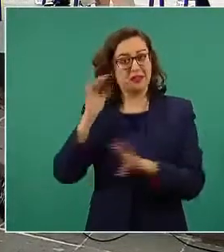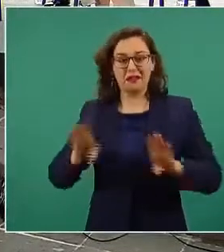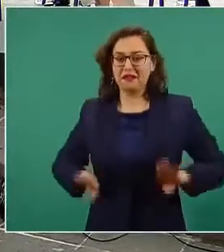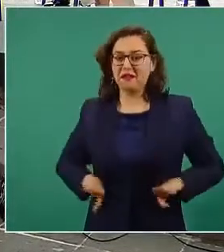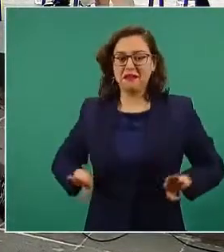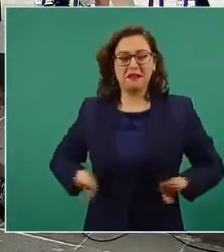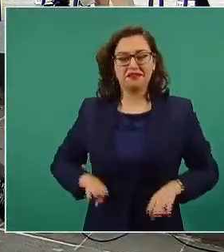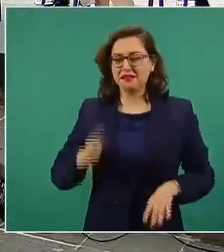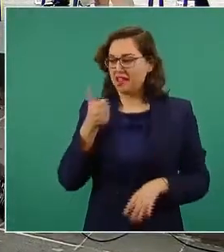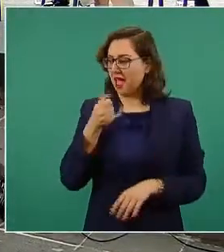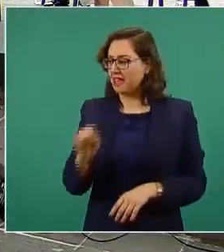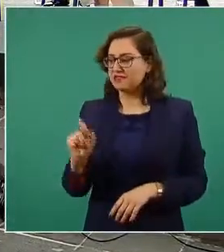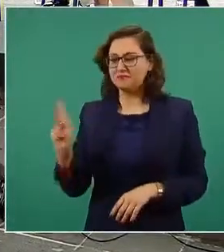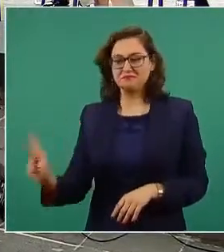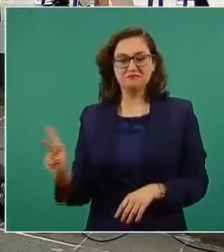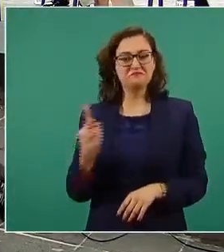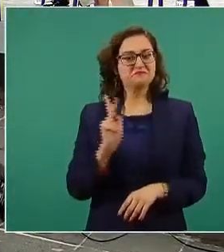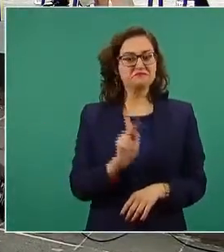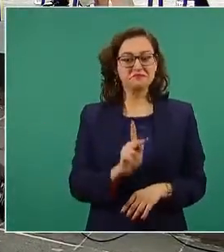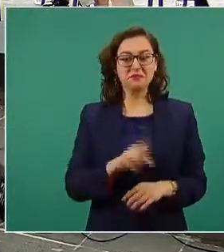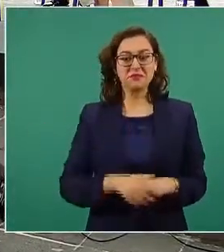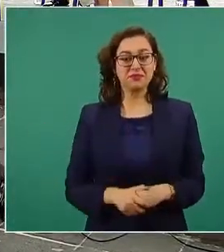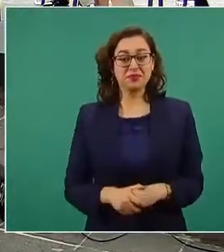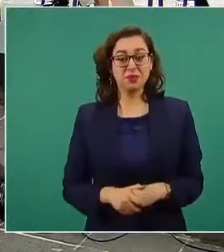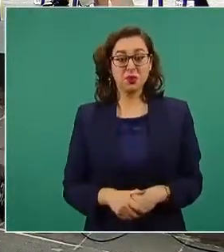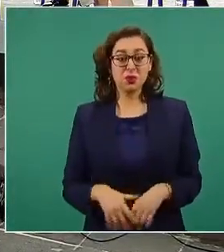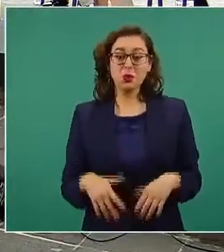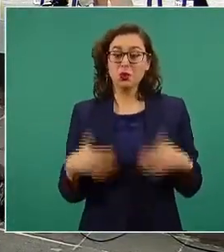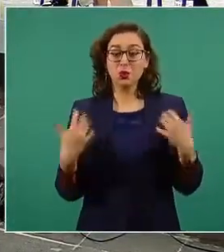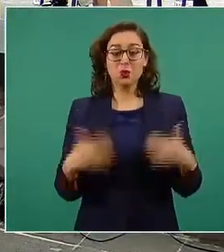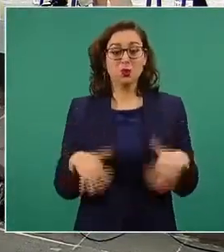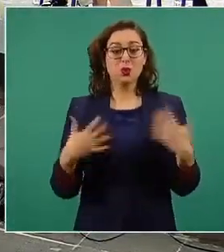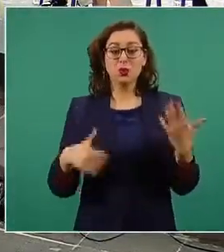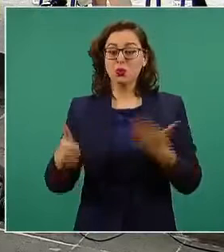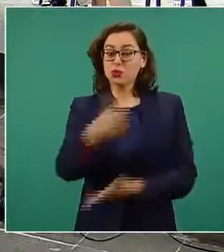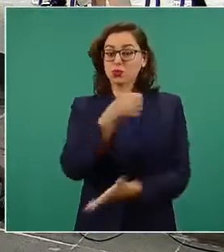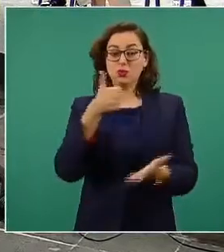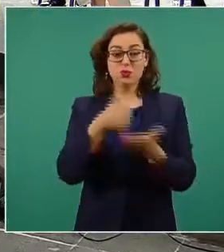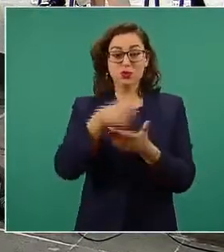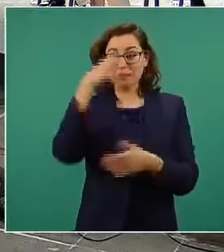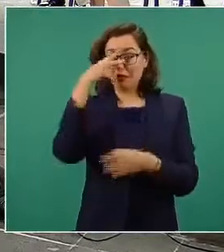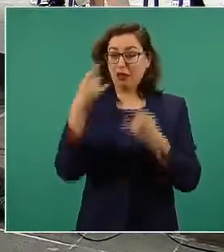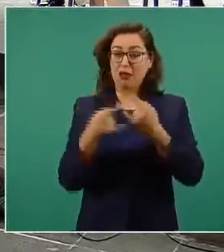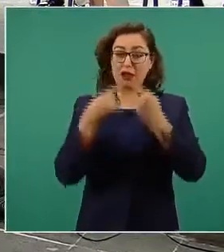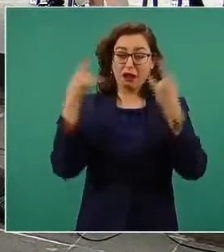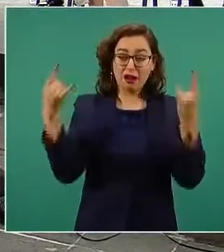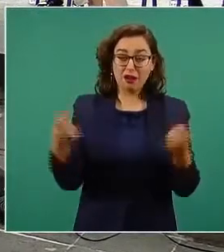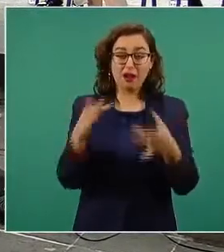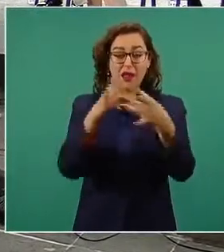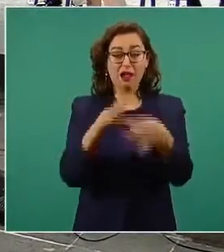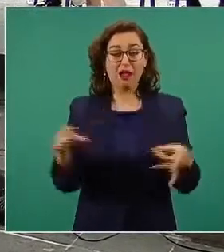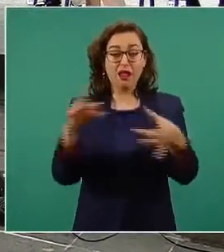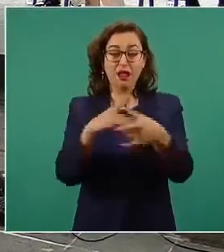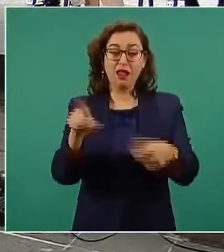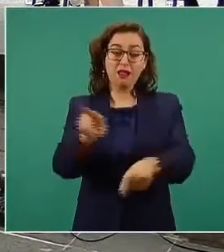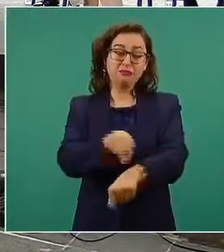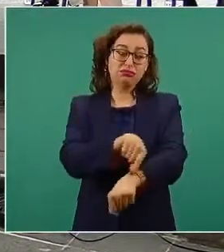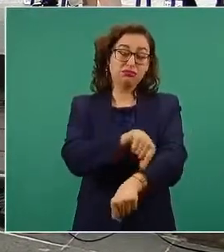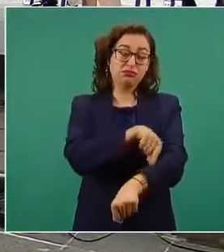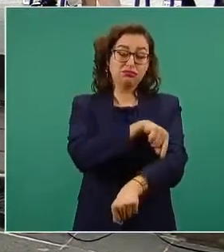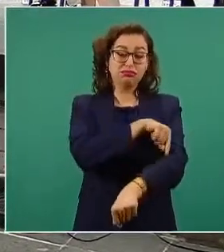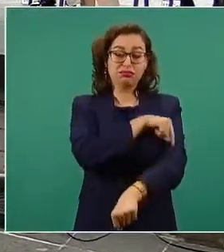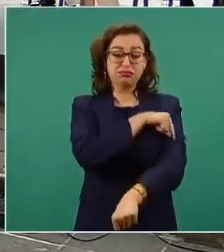México. En fin, hablar de la ciudad es algo interminable y ofrezco